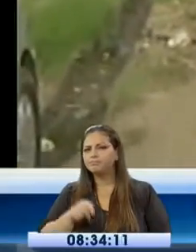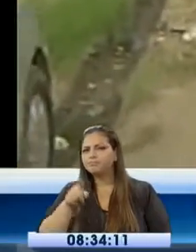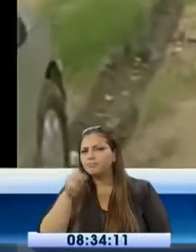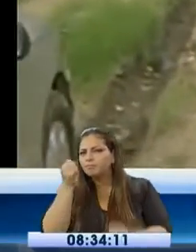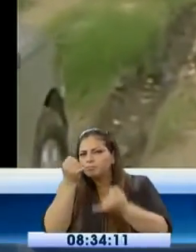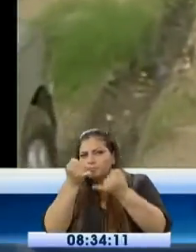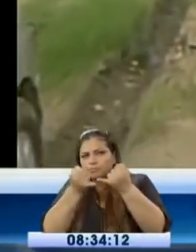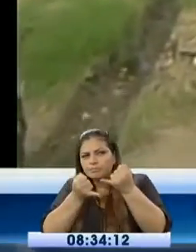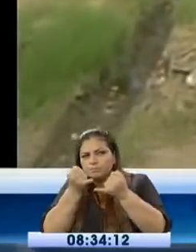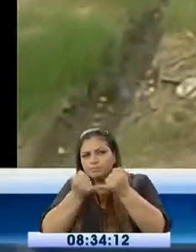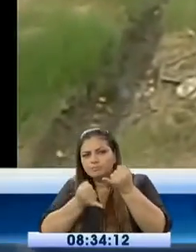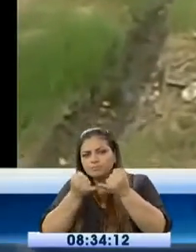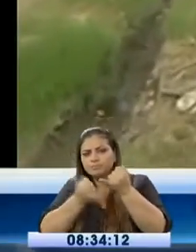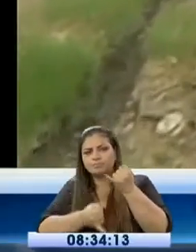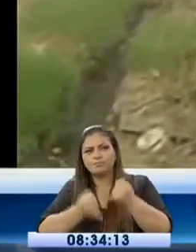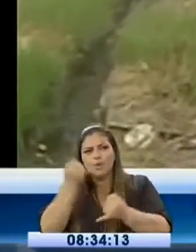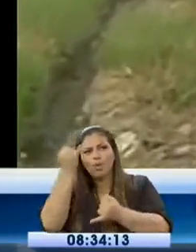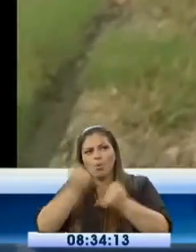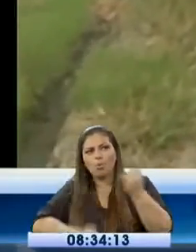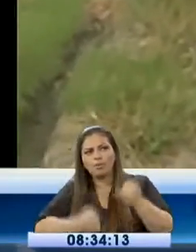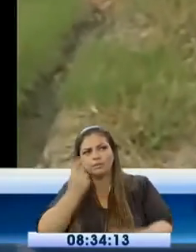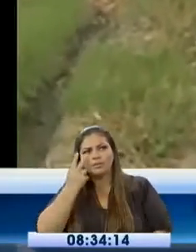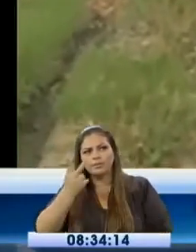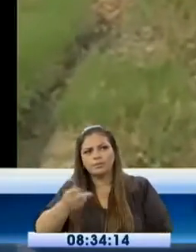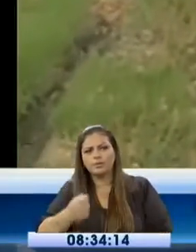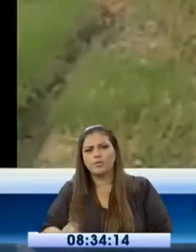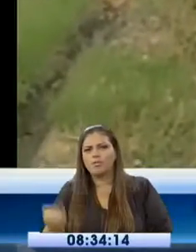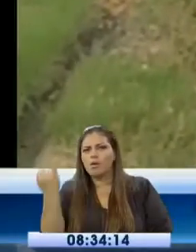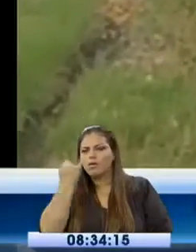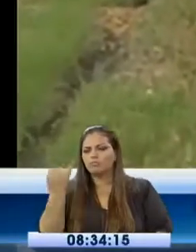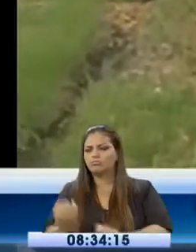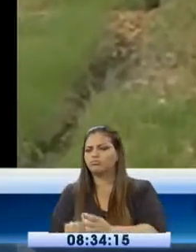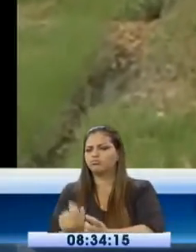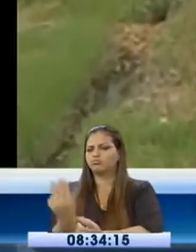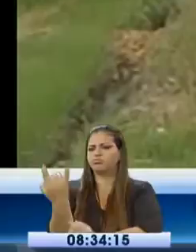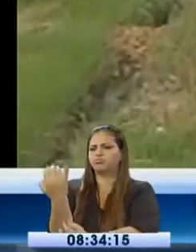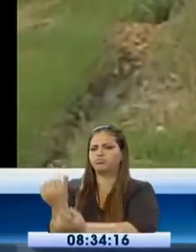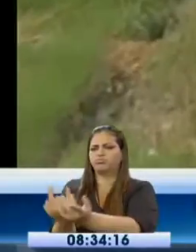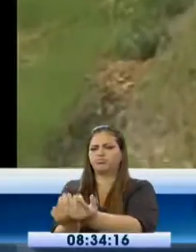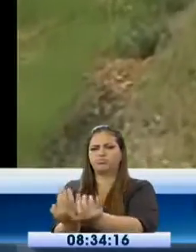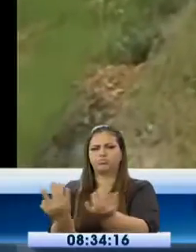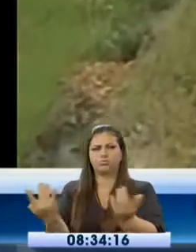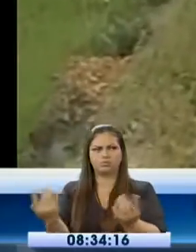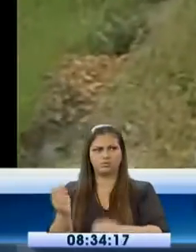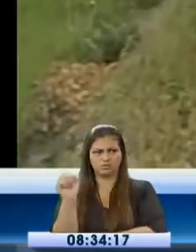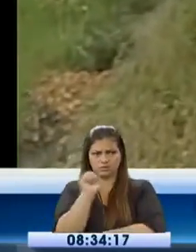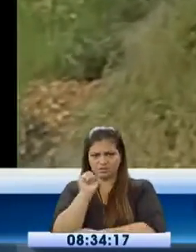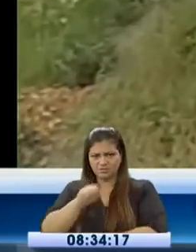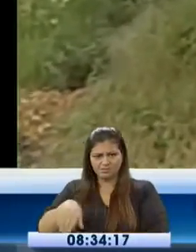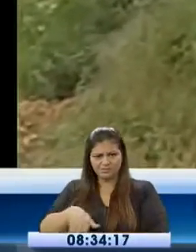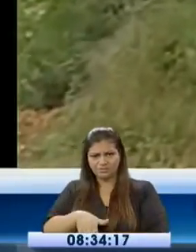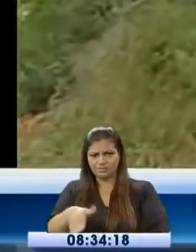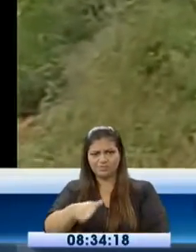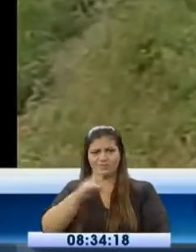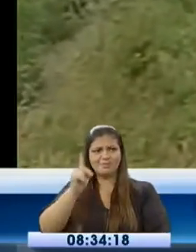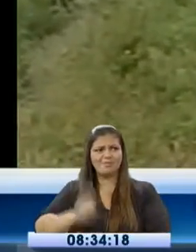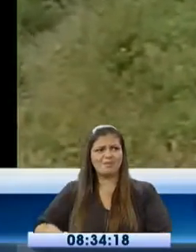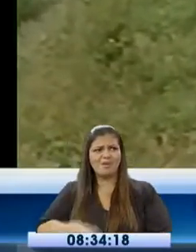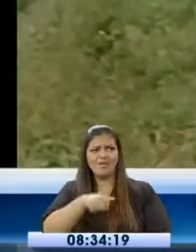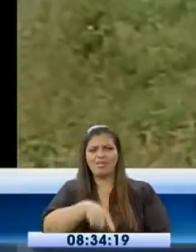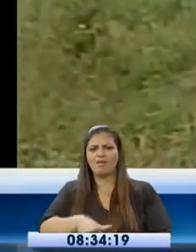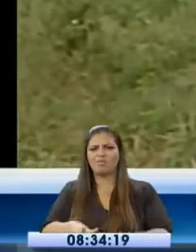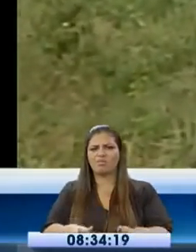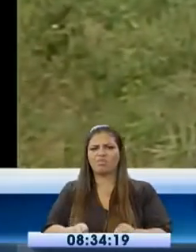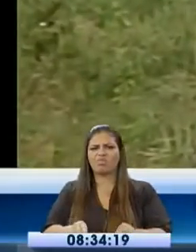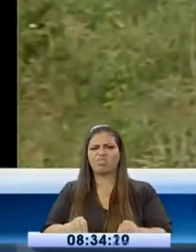carros? No entran carros por ahí porque hay dos entradas ahí. Ahí tampoco hay piedra, hay lodo, hay